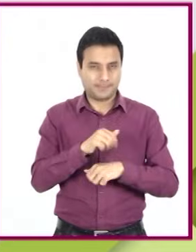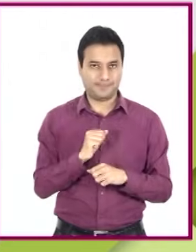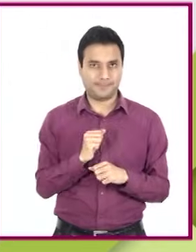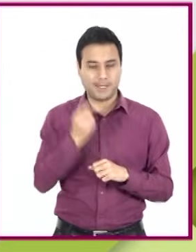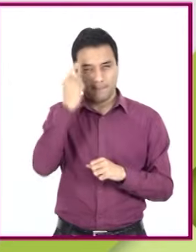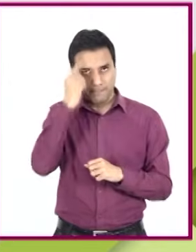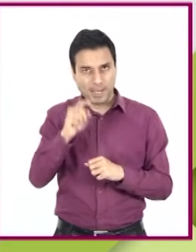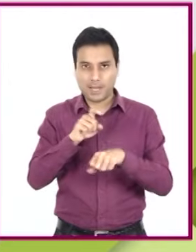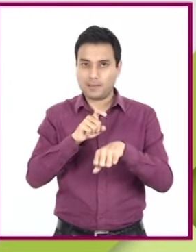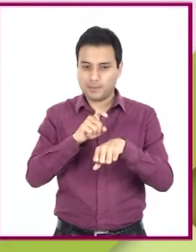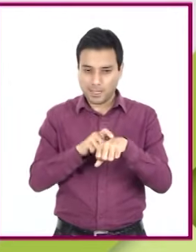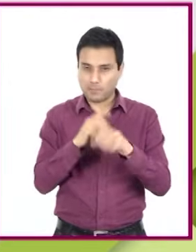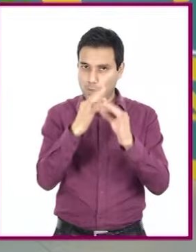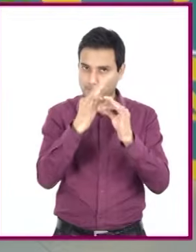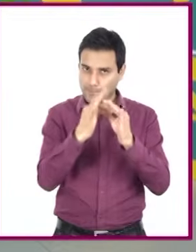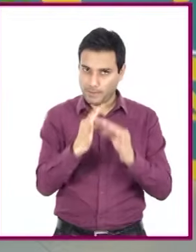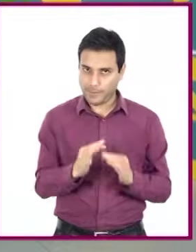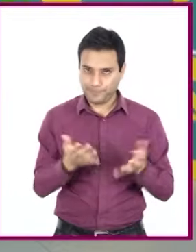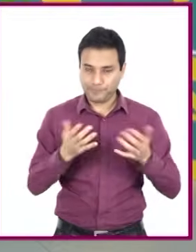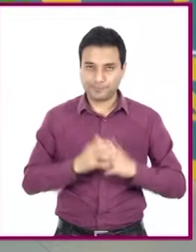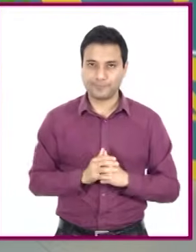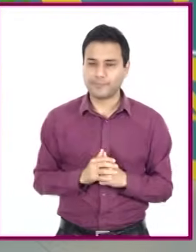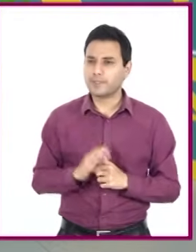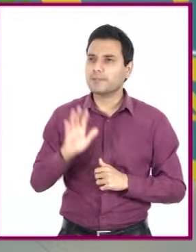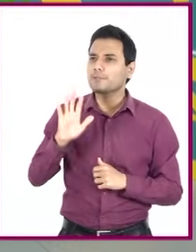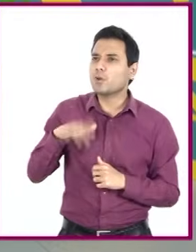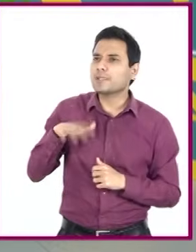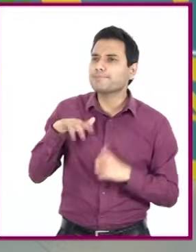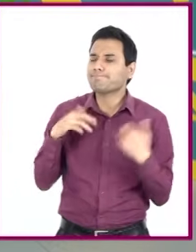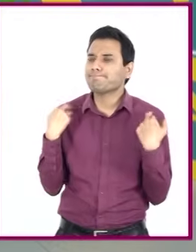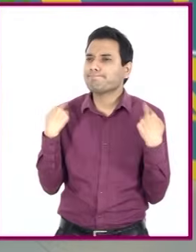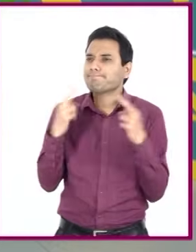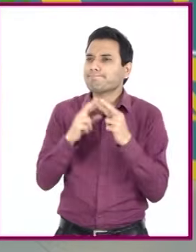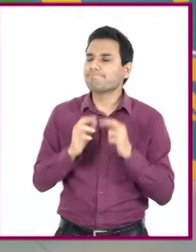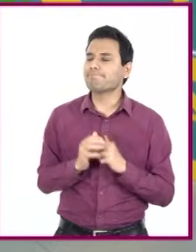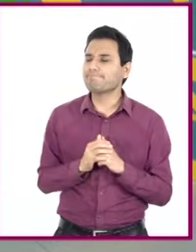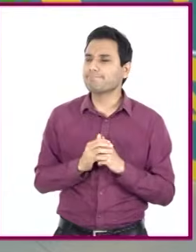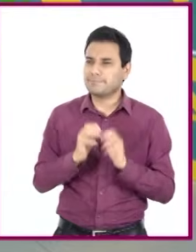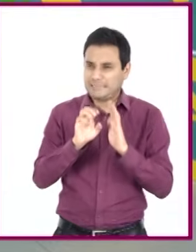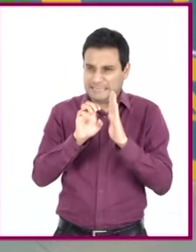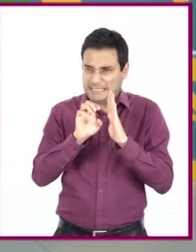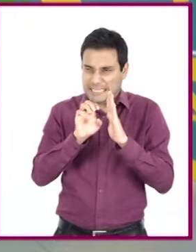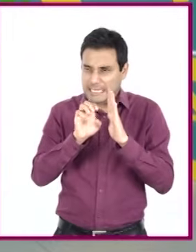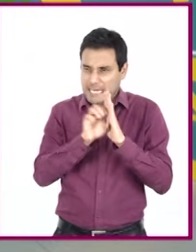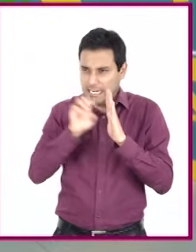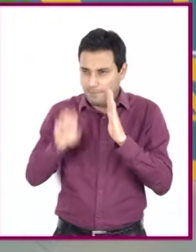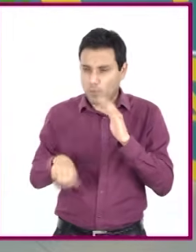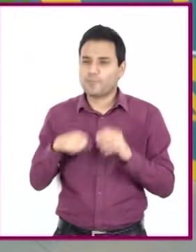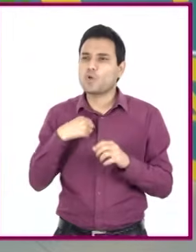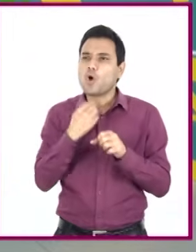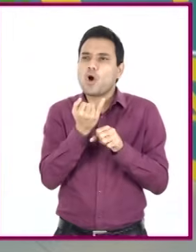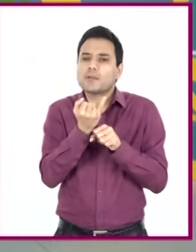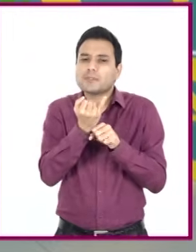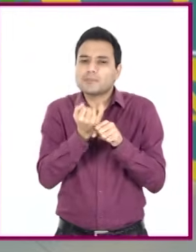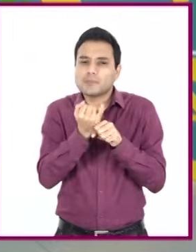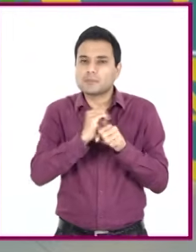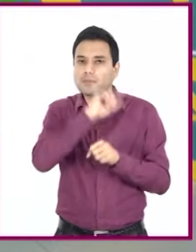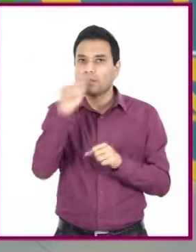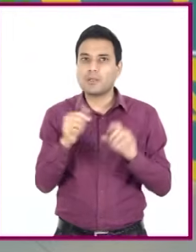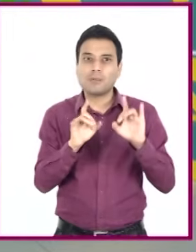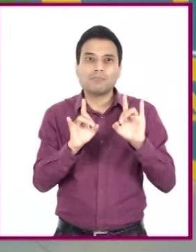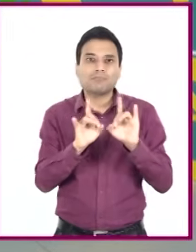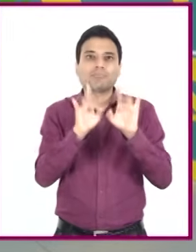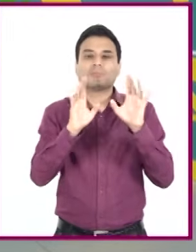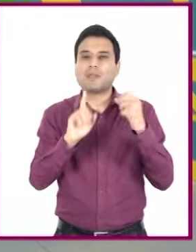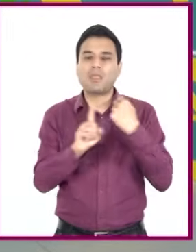con las actividades planteadas. Maestra, maestro, ¿y qué sucede si durante la investigación ocurre algún imprevisto o